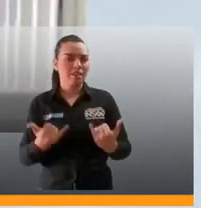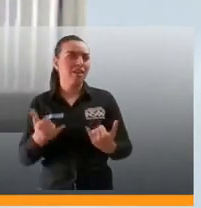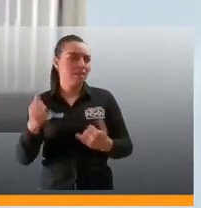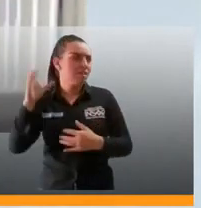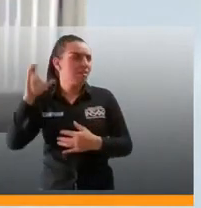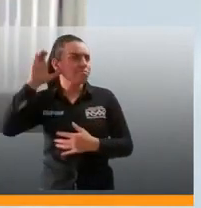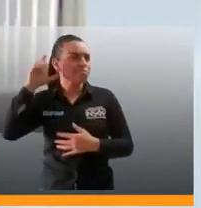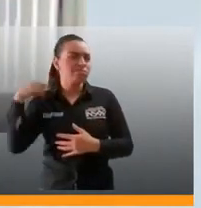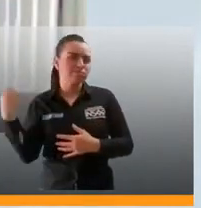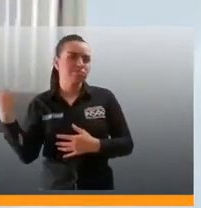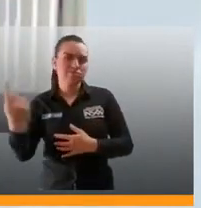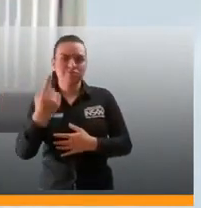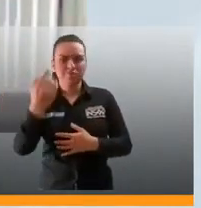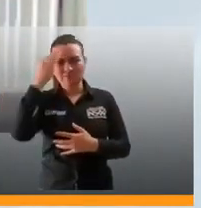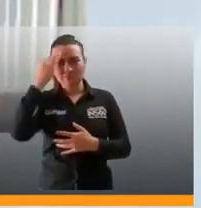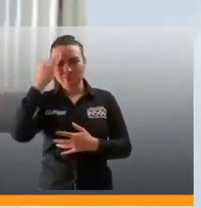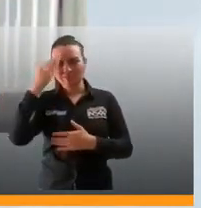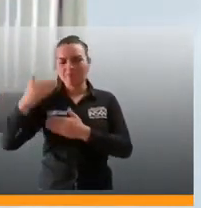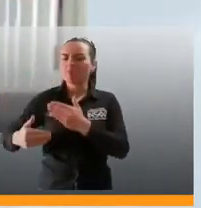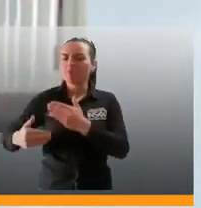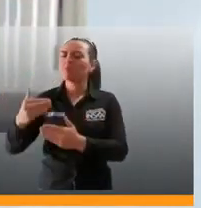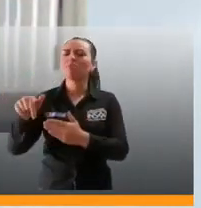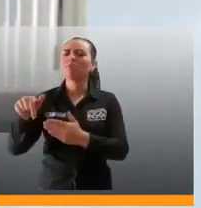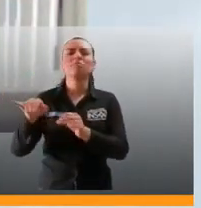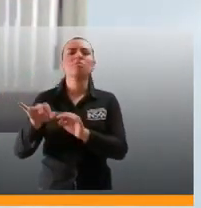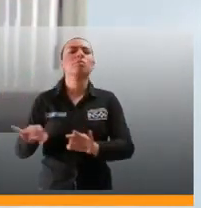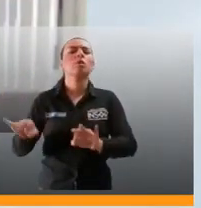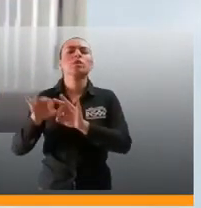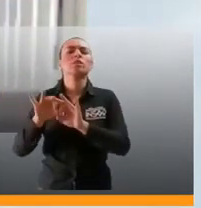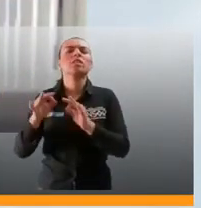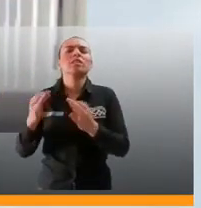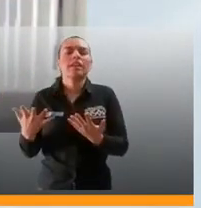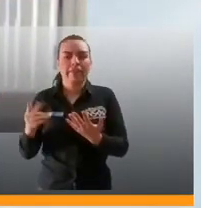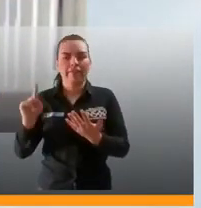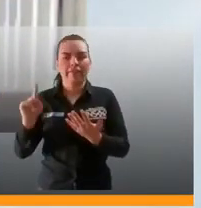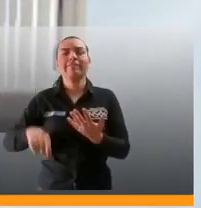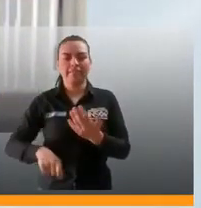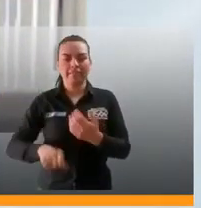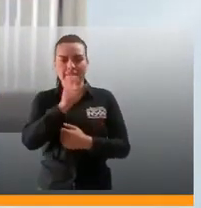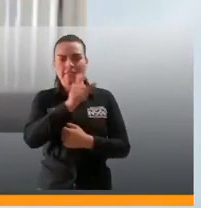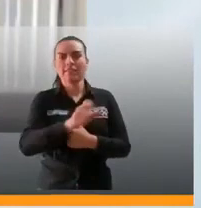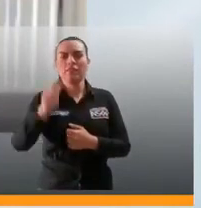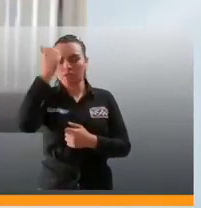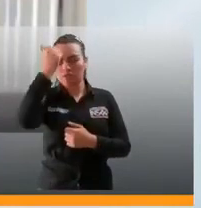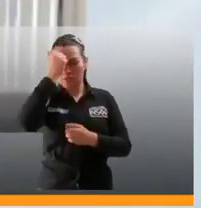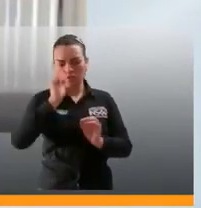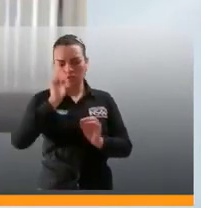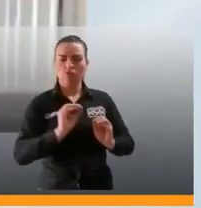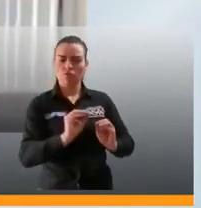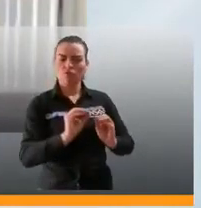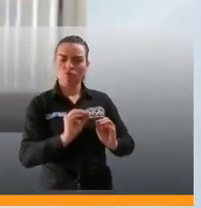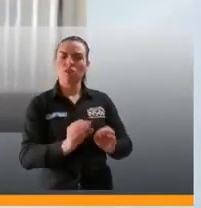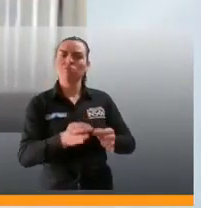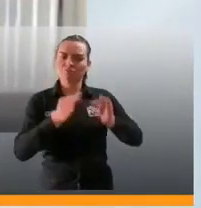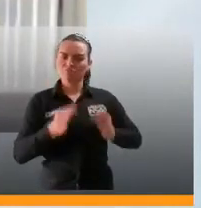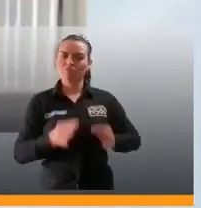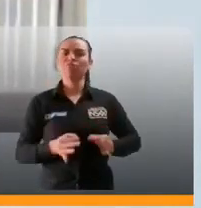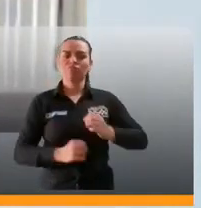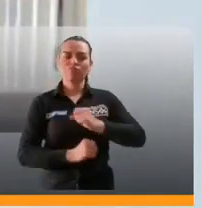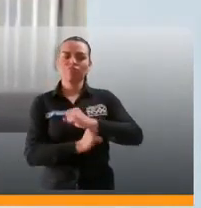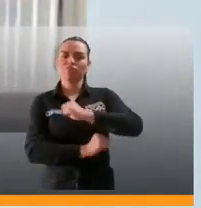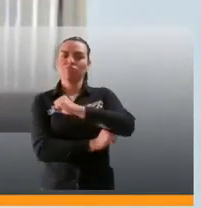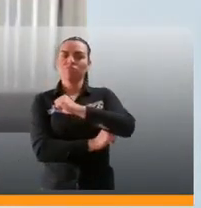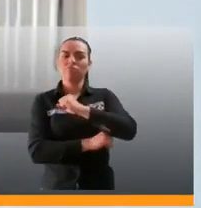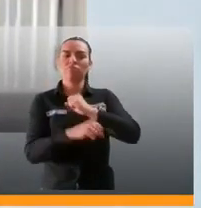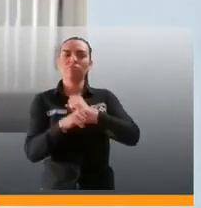proceso, la importancia de una formación docente más estructurada sobre lo que es el trabajo